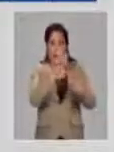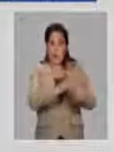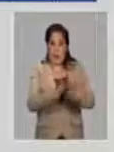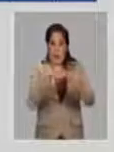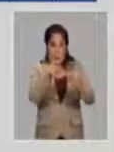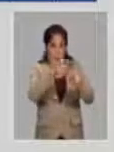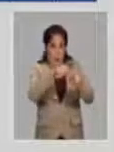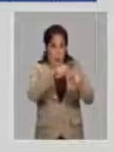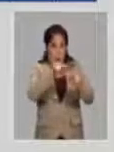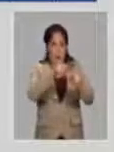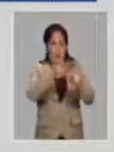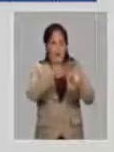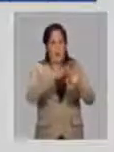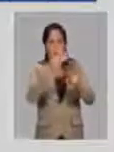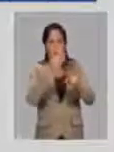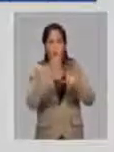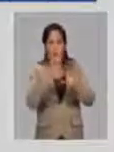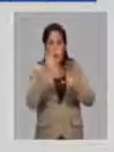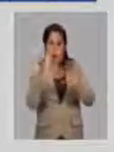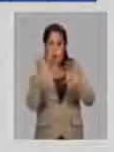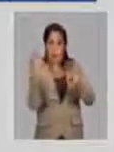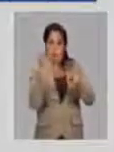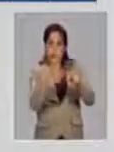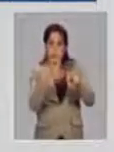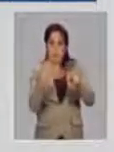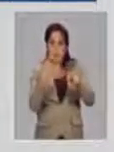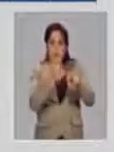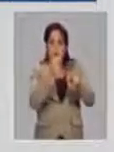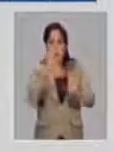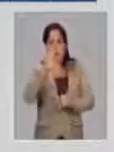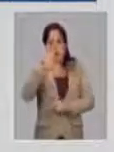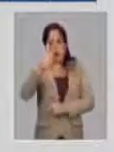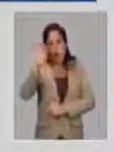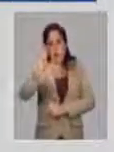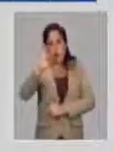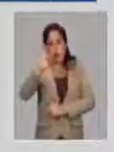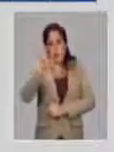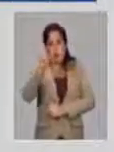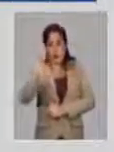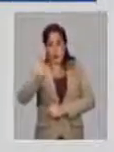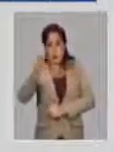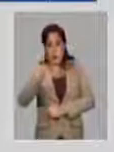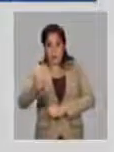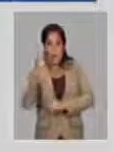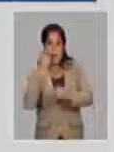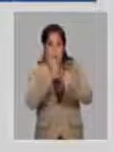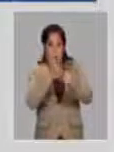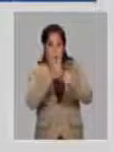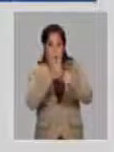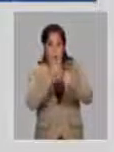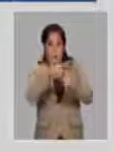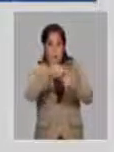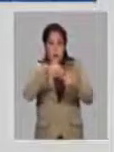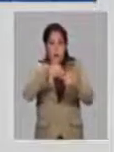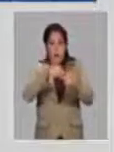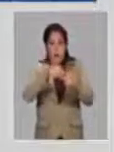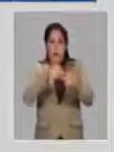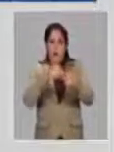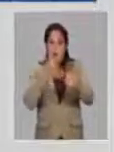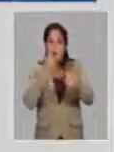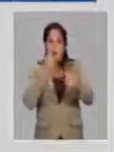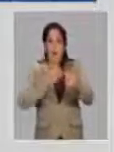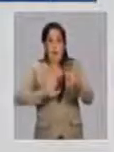1 encontramos que después de 2 dosis con Soberana 02, el 84% de los sujetos se consideran